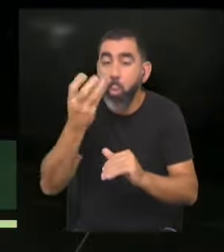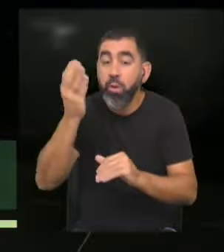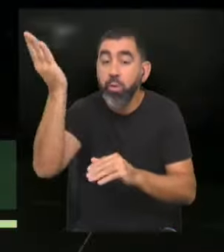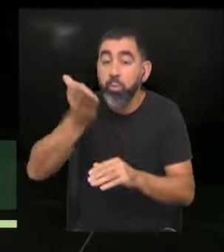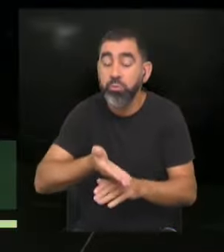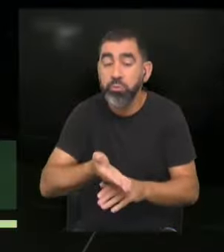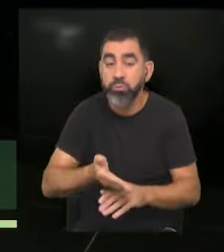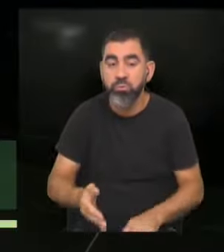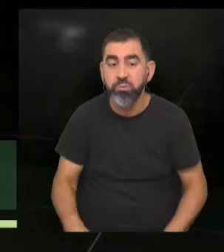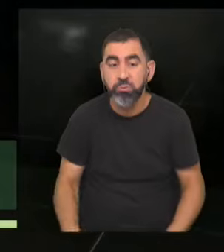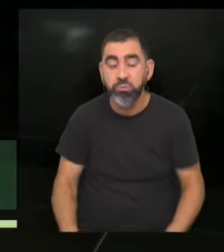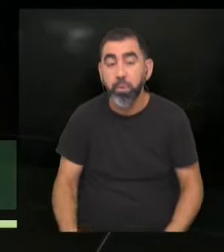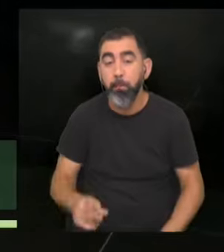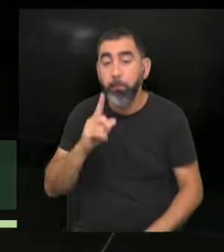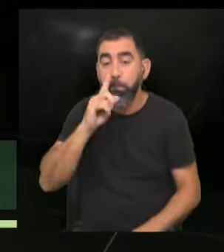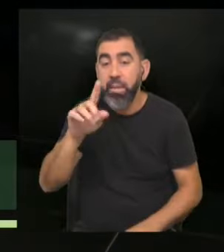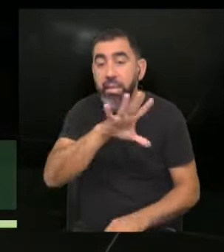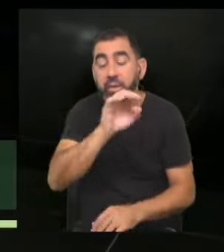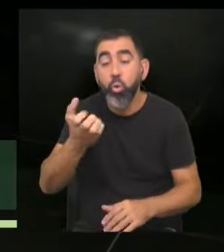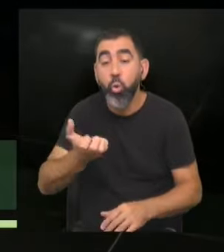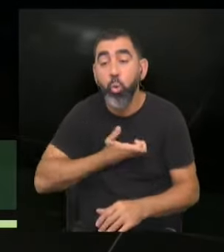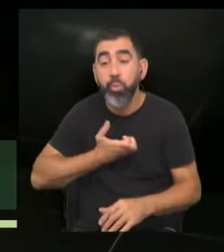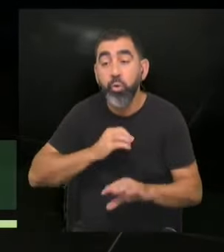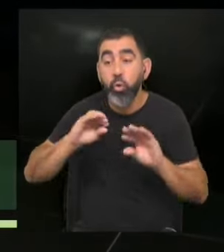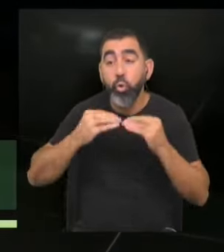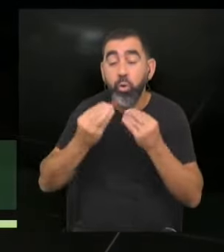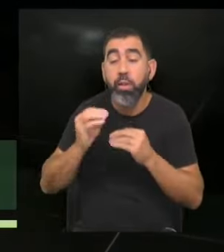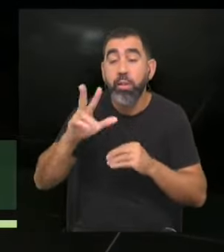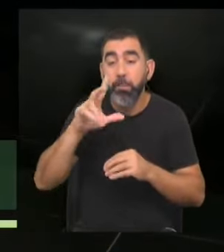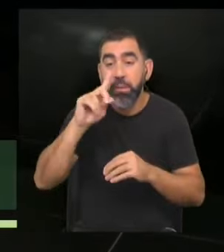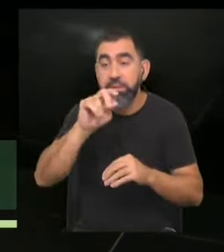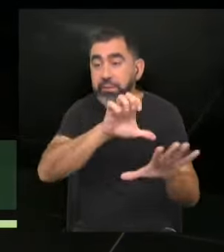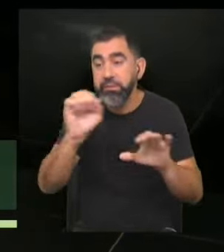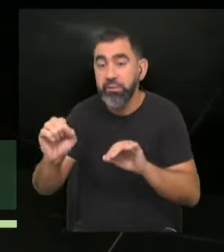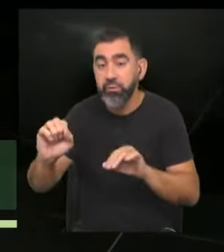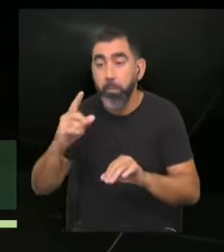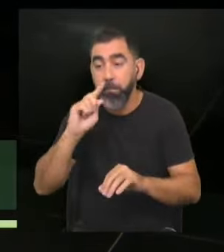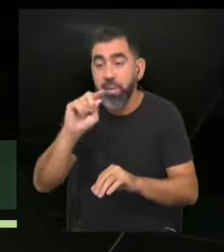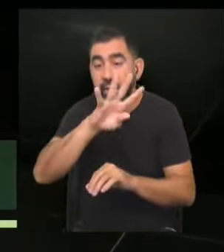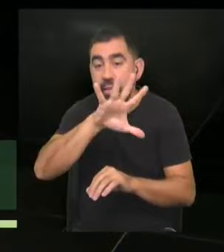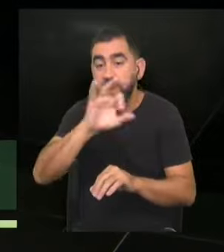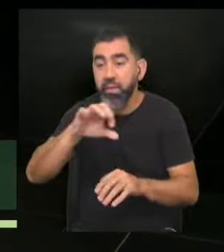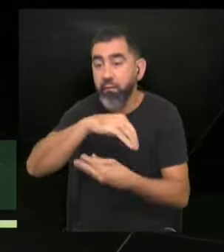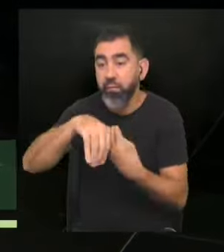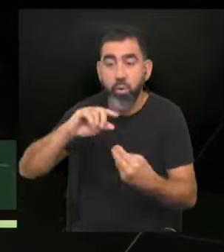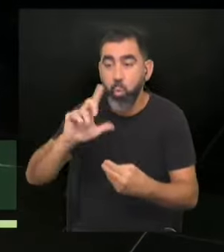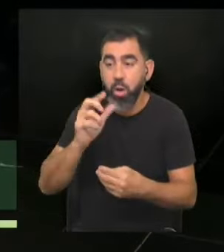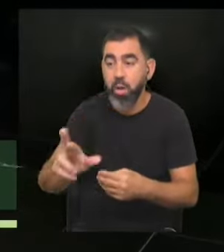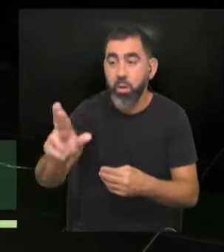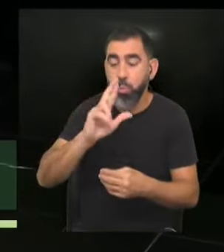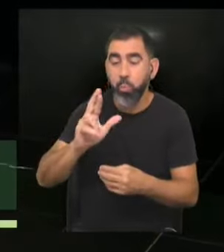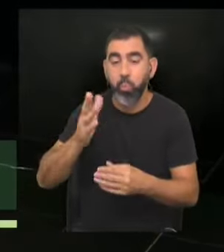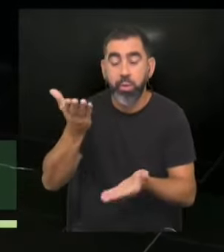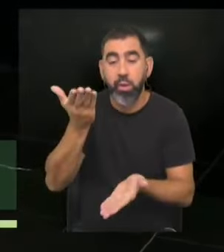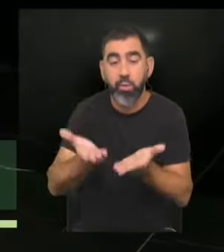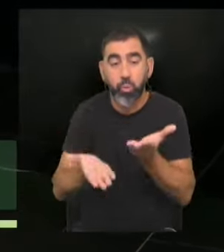40% 15 homicidio de 3600 que no fueron aclarados hay 15 familias que no han tenido respuesta de su demanda de